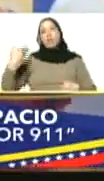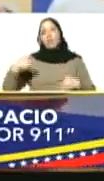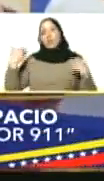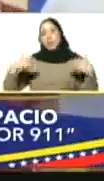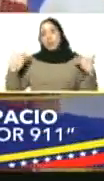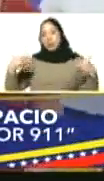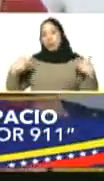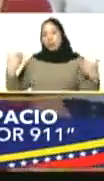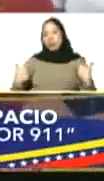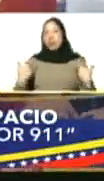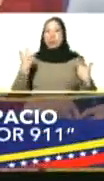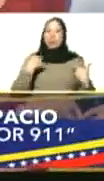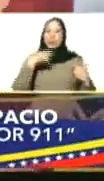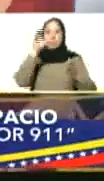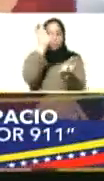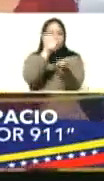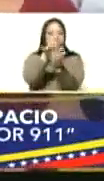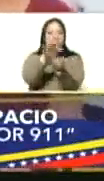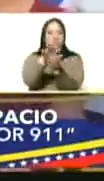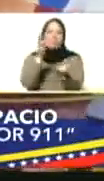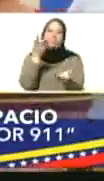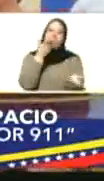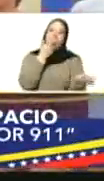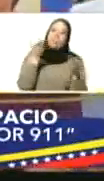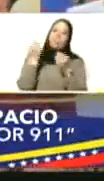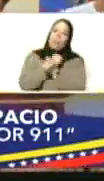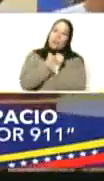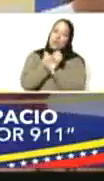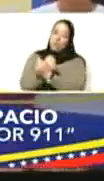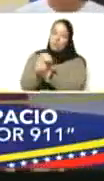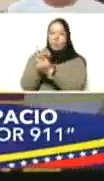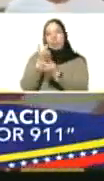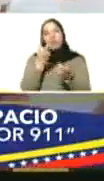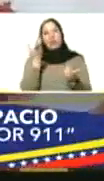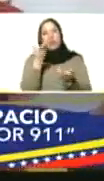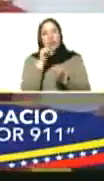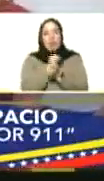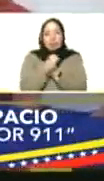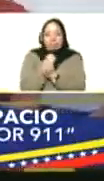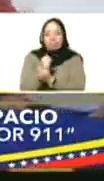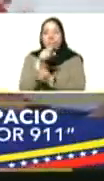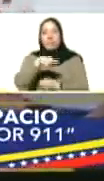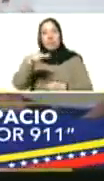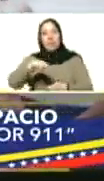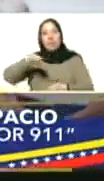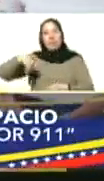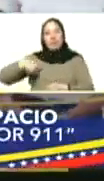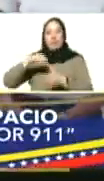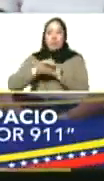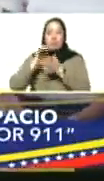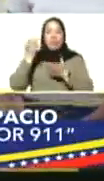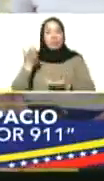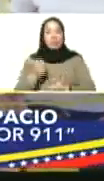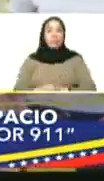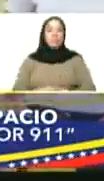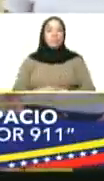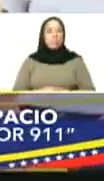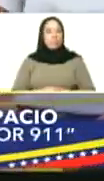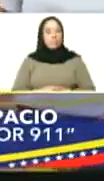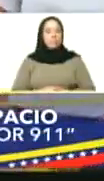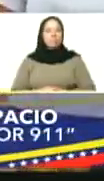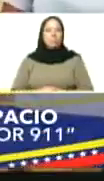estamos recibiendo, los margariteños, con amor y con cariño, que es lo que hacen ustedes. Se la pongo a nuestra camarada. Bueno,